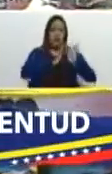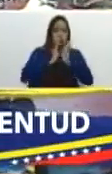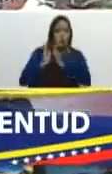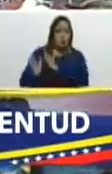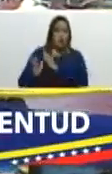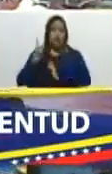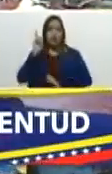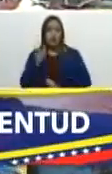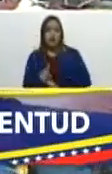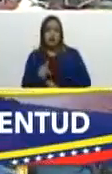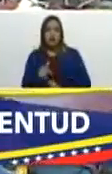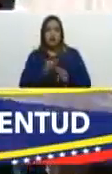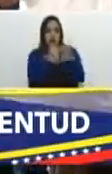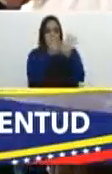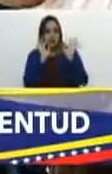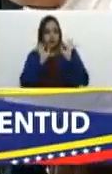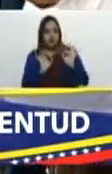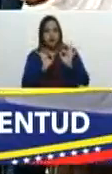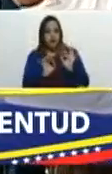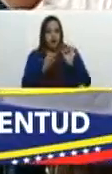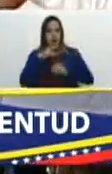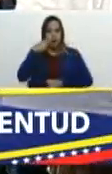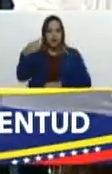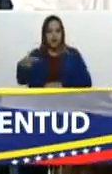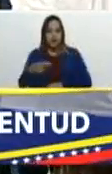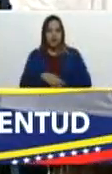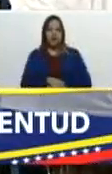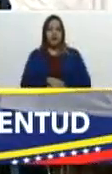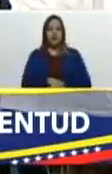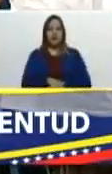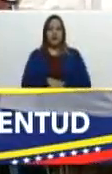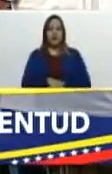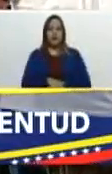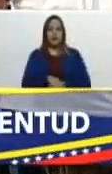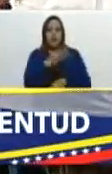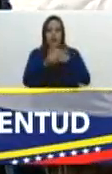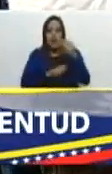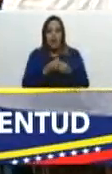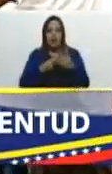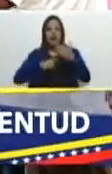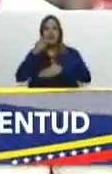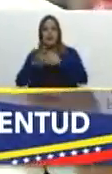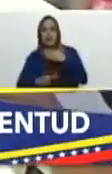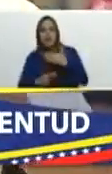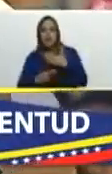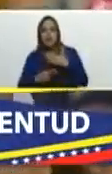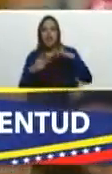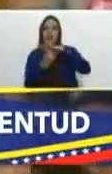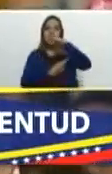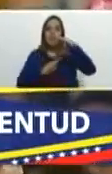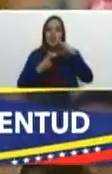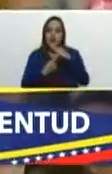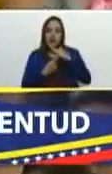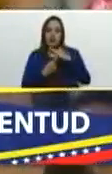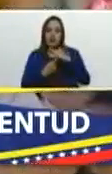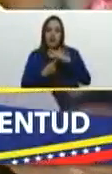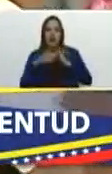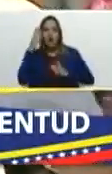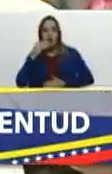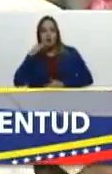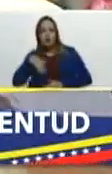por supuesto, asertivo, una política que implemente planes, paquetes de datos, donde los jóvenes